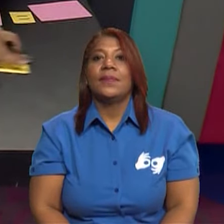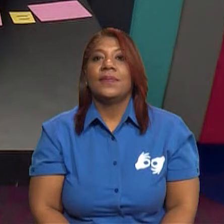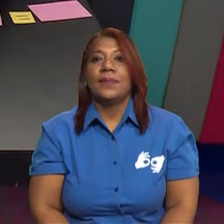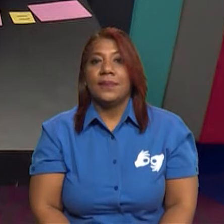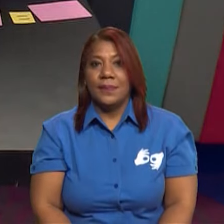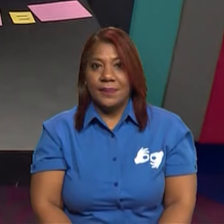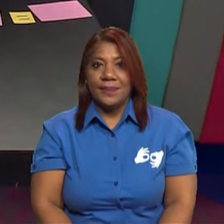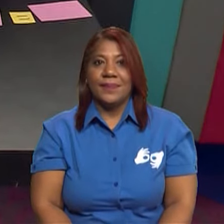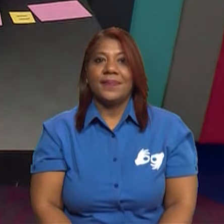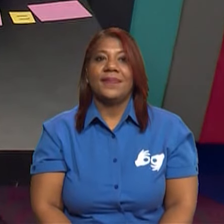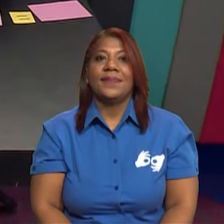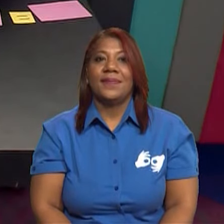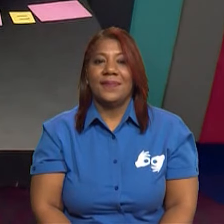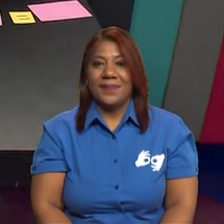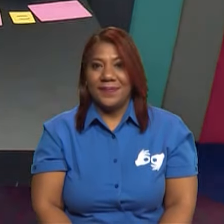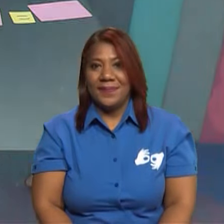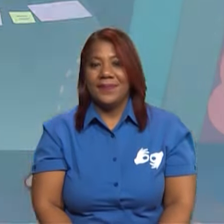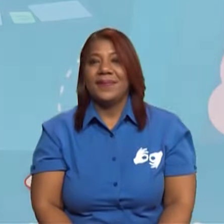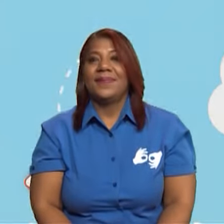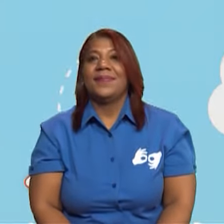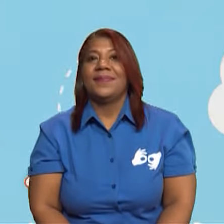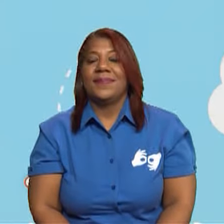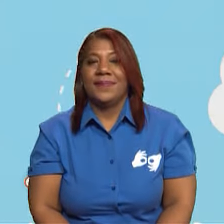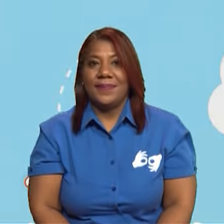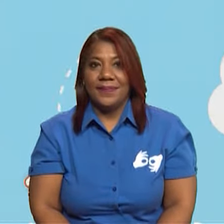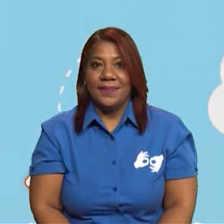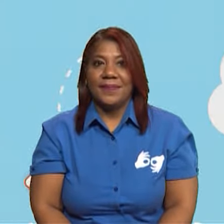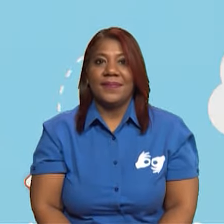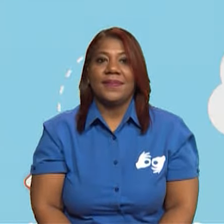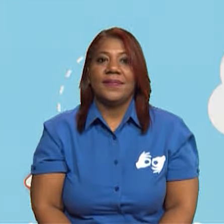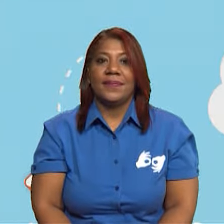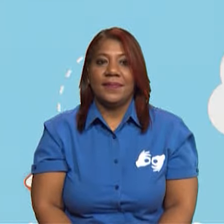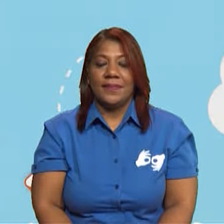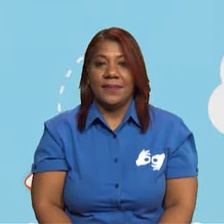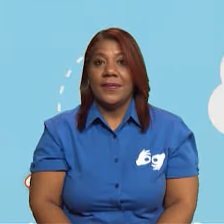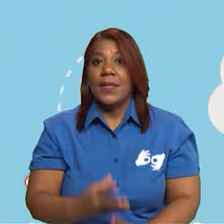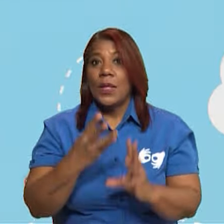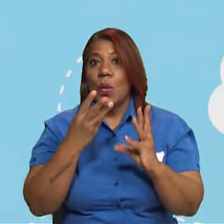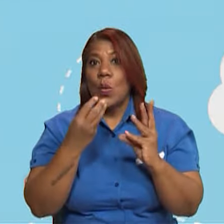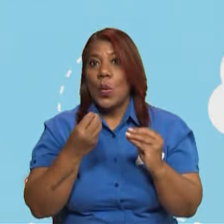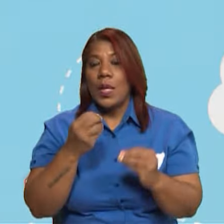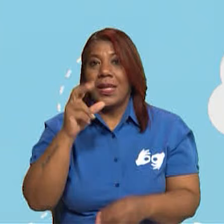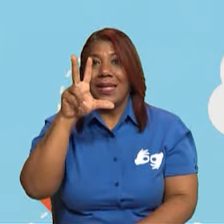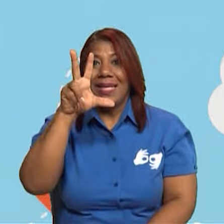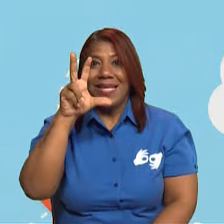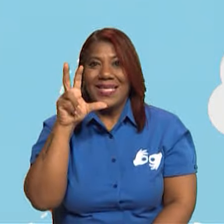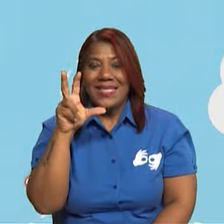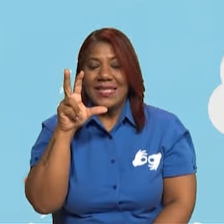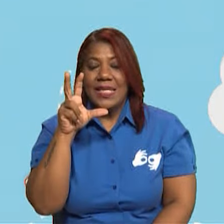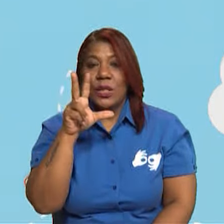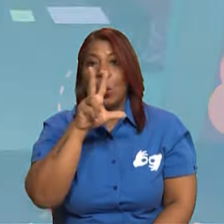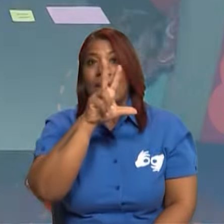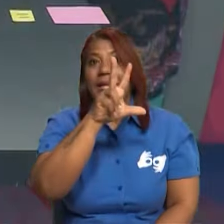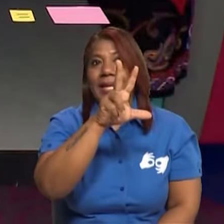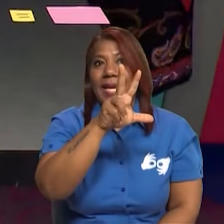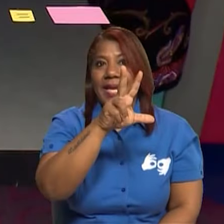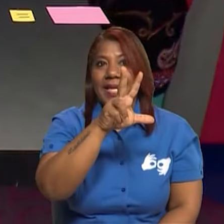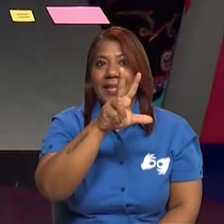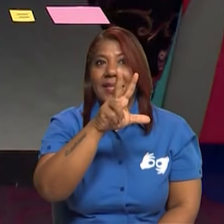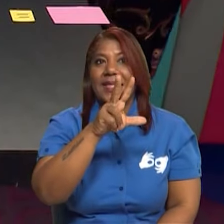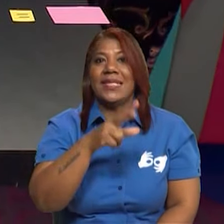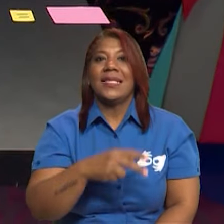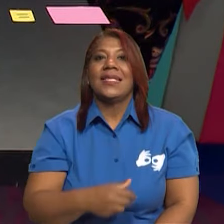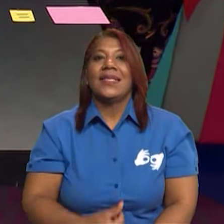utilizar. Excelente. Ahora veamos, maestra Nidoska, ¿cuál es la centena de 300? ¿Cuál sería,